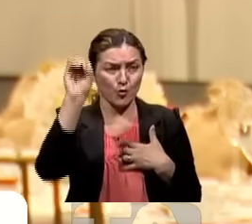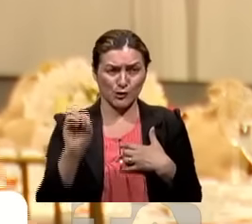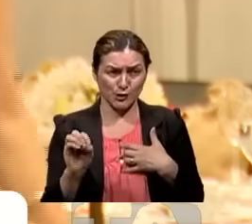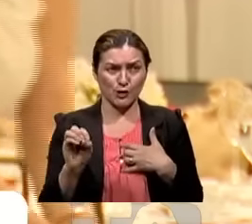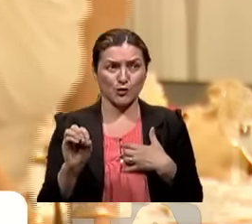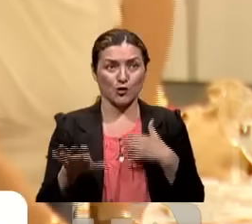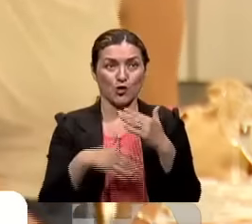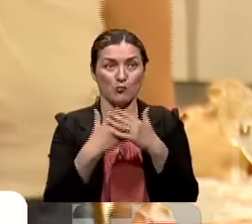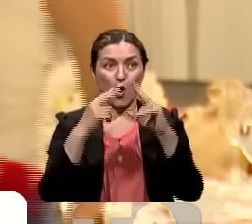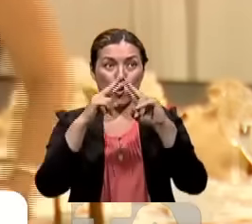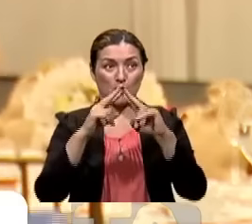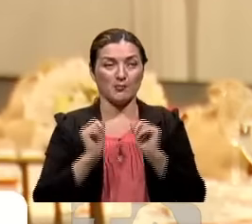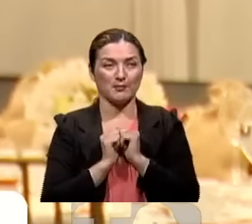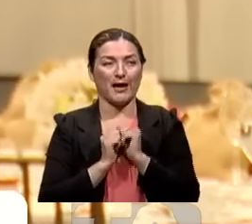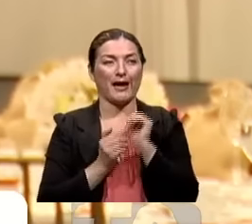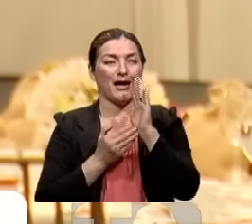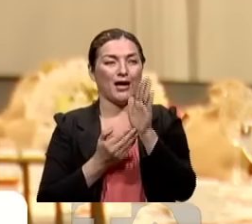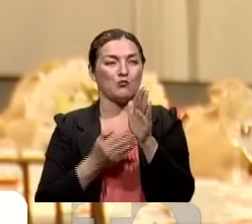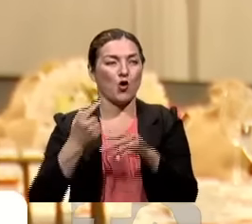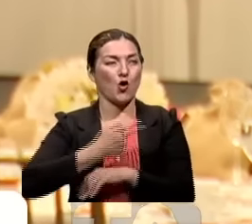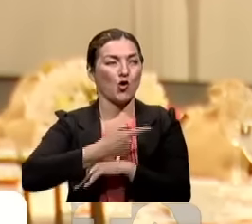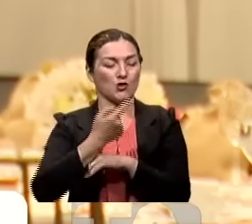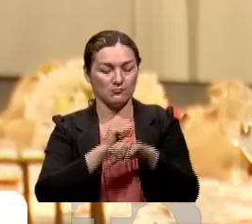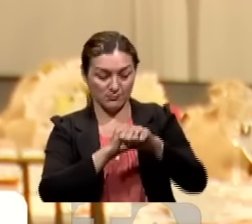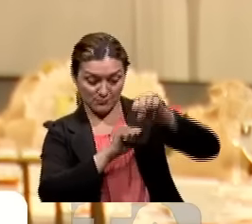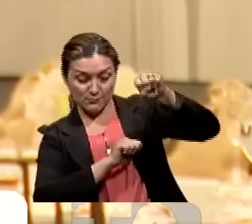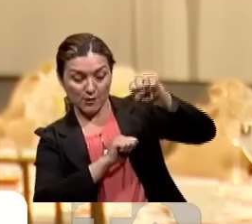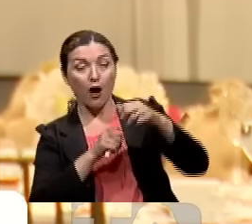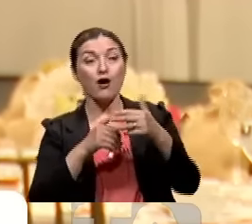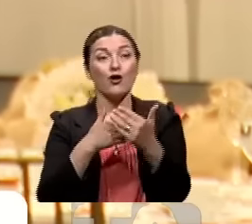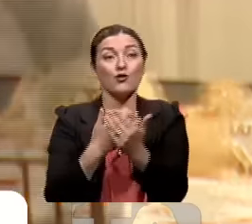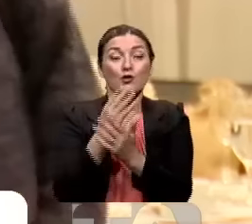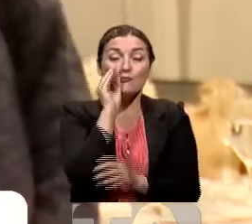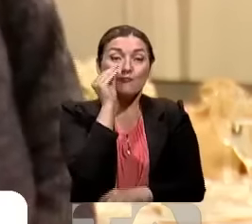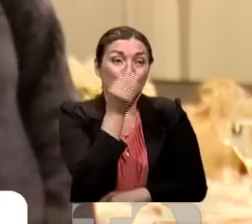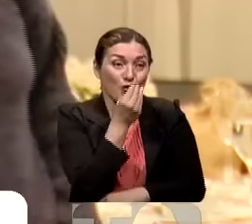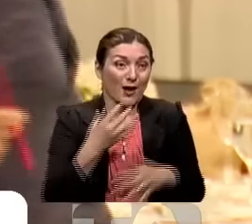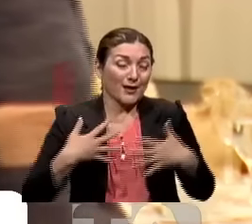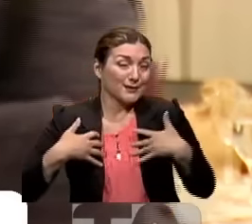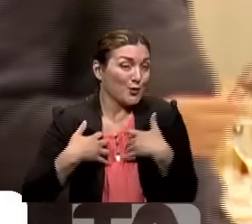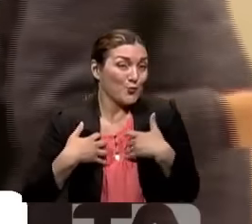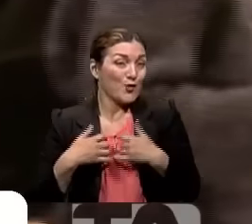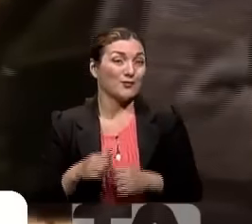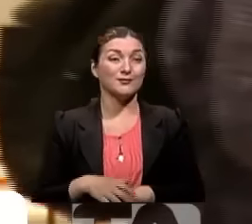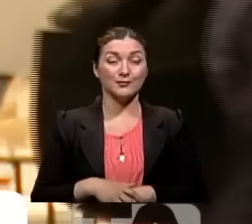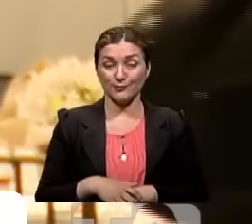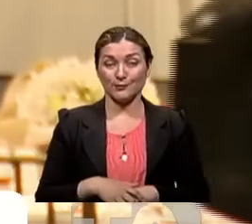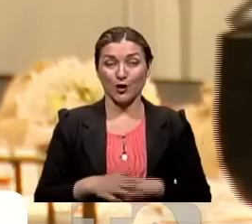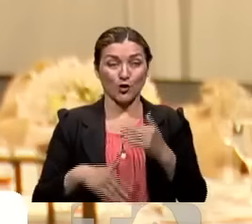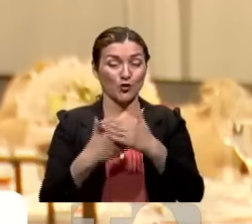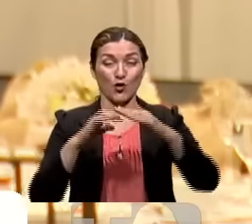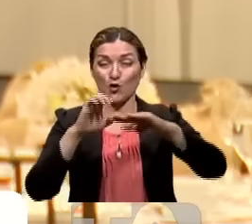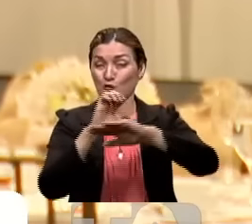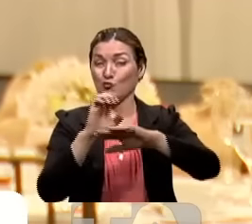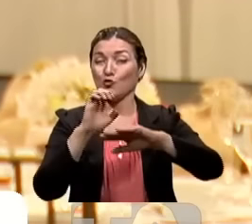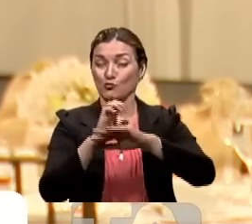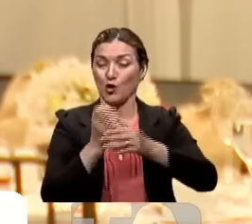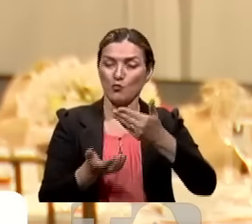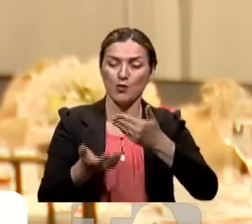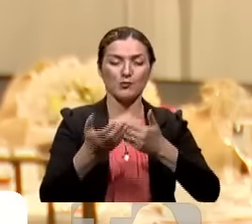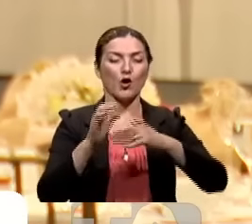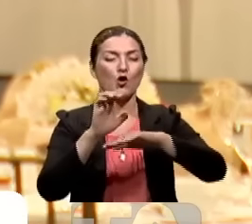conocida, porque cada día, cada minuto se descubren nuevas especies de flora y fauna, ¿no? Uno de cada 10 especies en el planeta está en la Amazonía, están compartidas